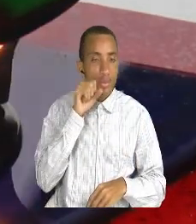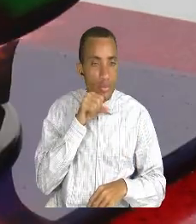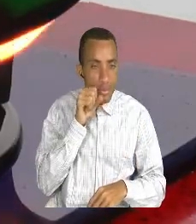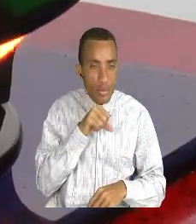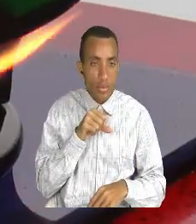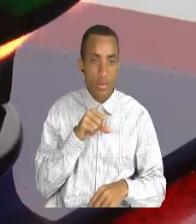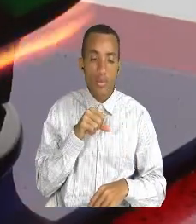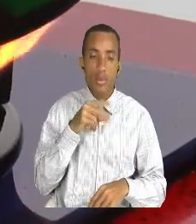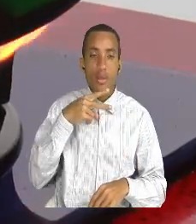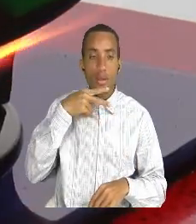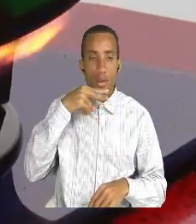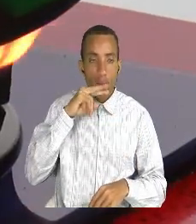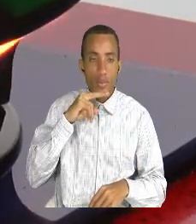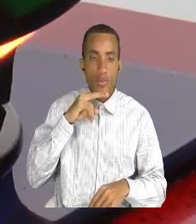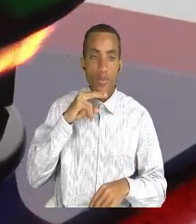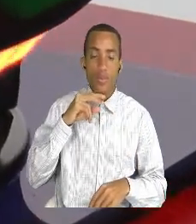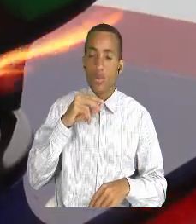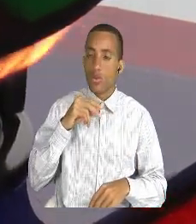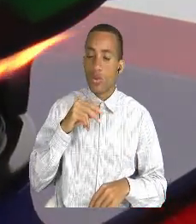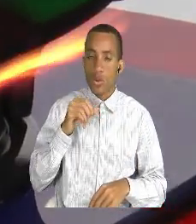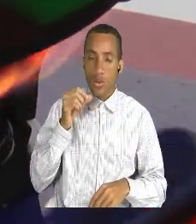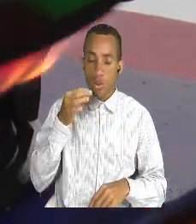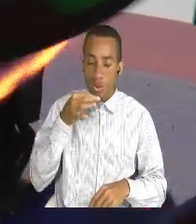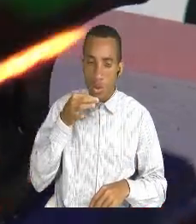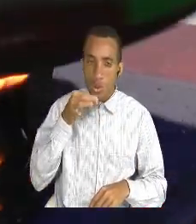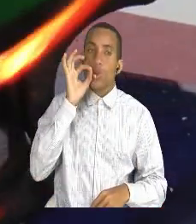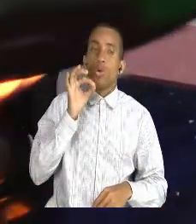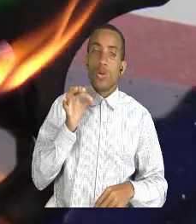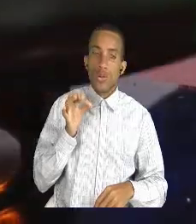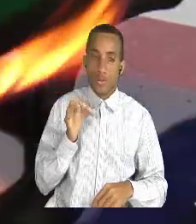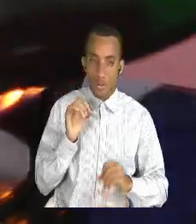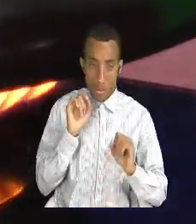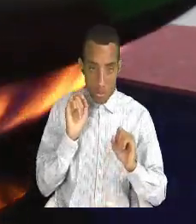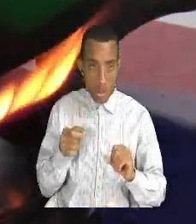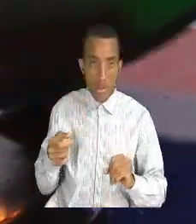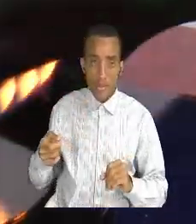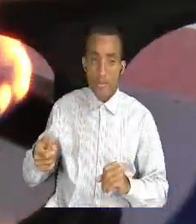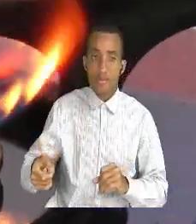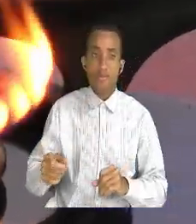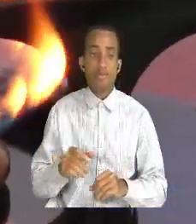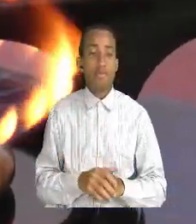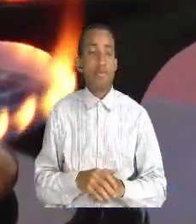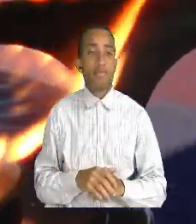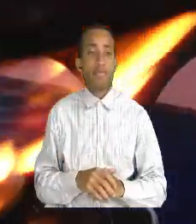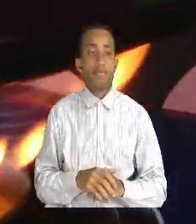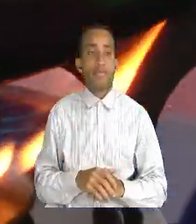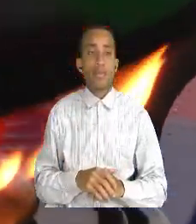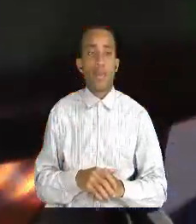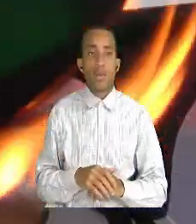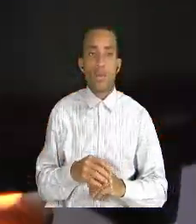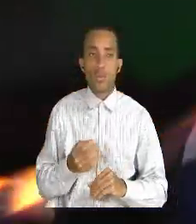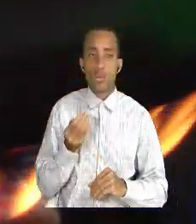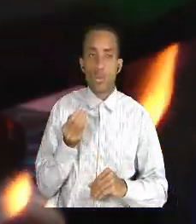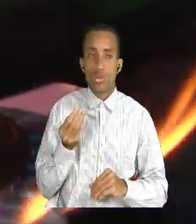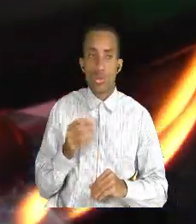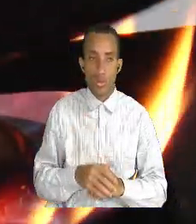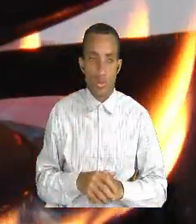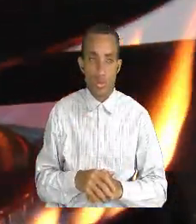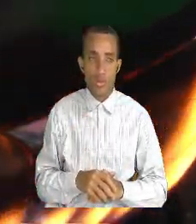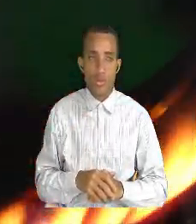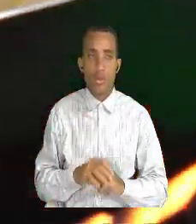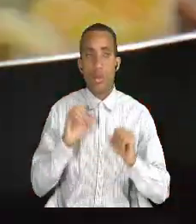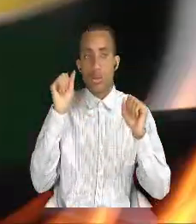Ok, aquí voy a agregar un poquito de nuestras especies. Uh-huh. Si pueden ver, no es mucha. Pero fue una punzadita nomás. Una punzadita, igual